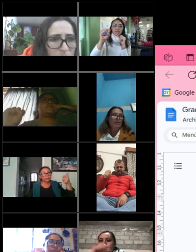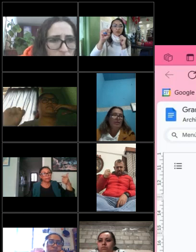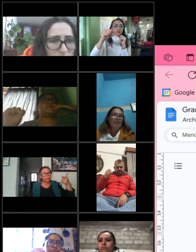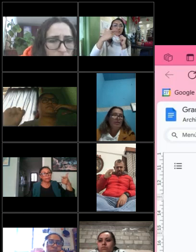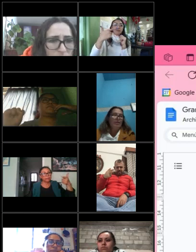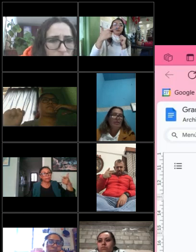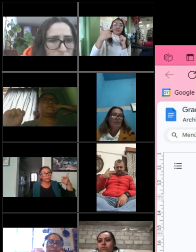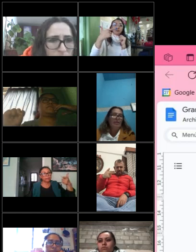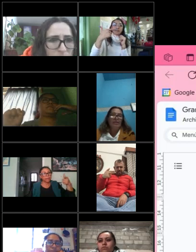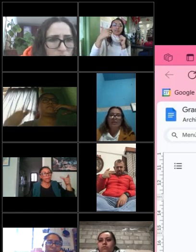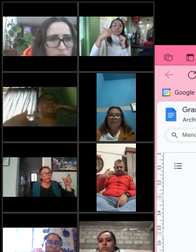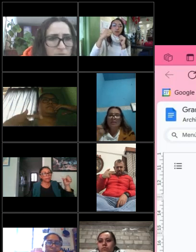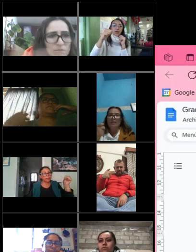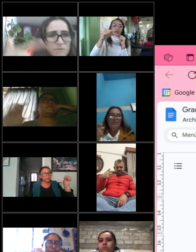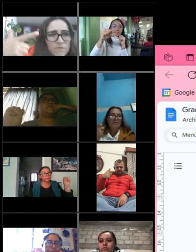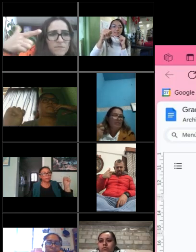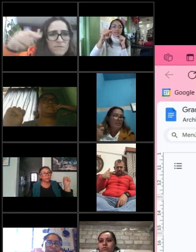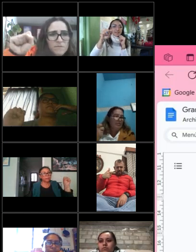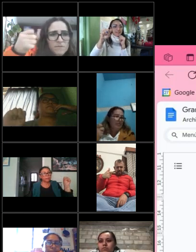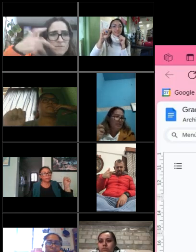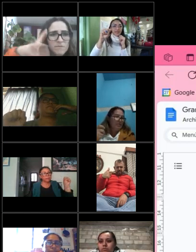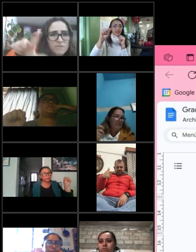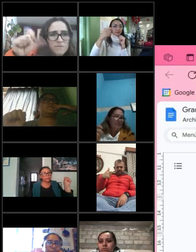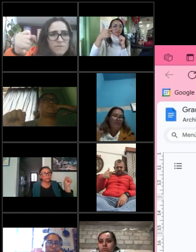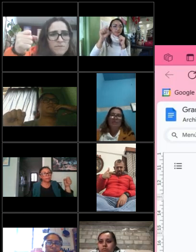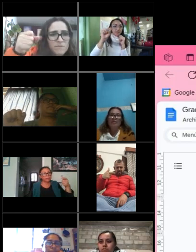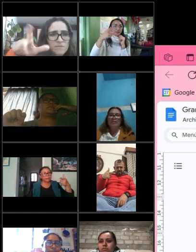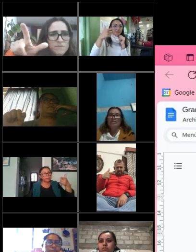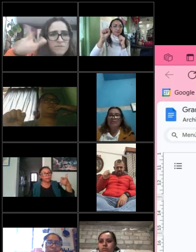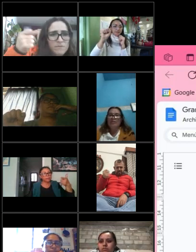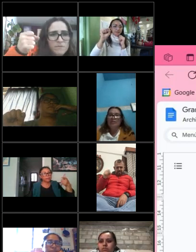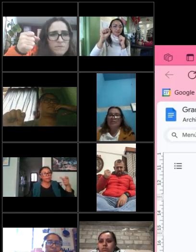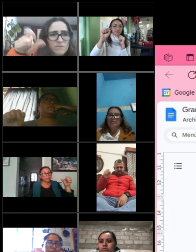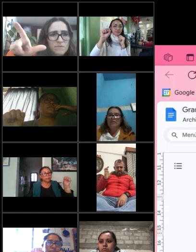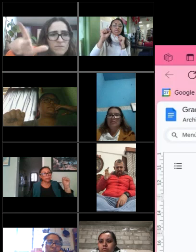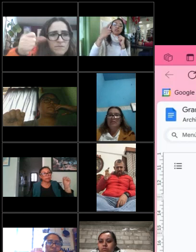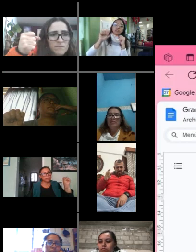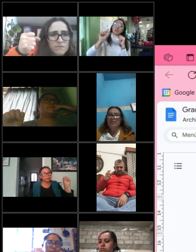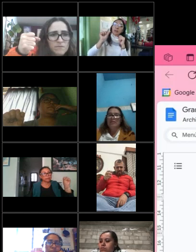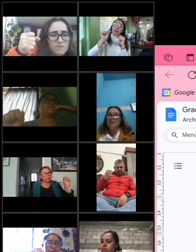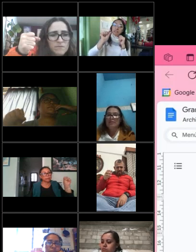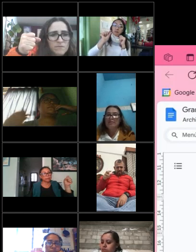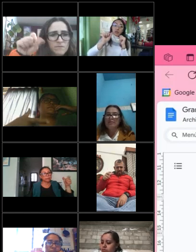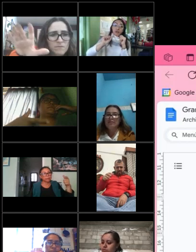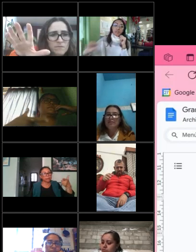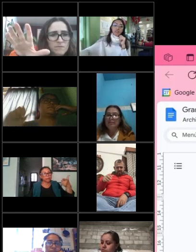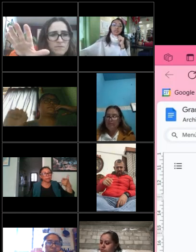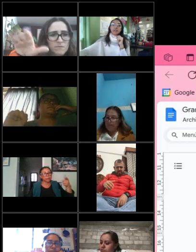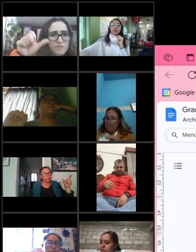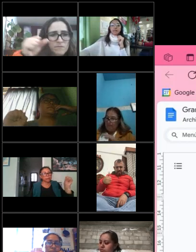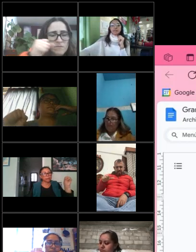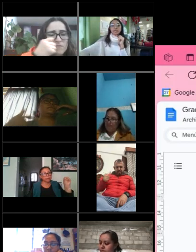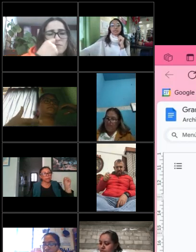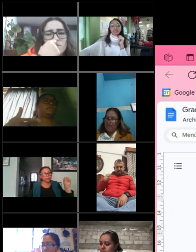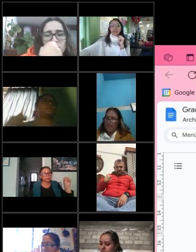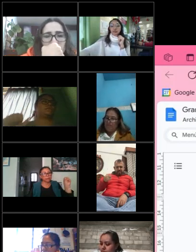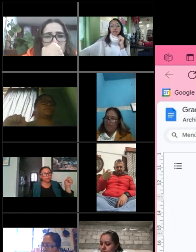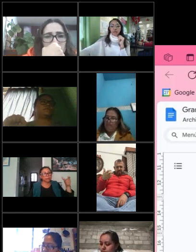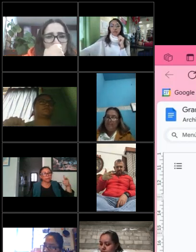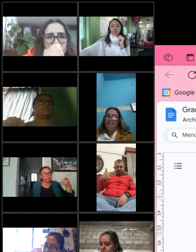Y si se dan cuenta, cuando voy haciendo la S, ya hice la A. Entonces son palabras muy cortitas que van